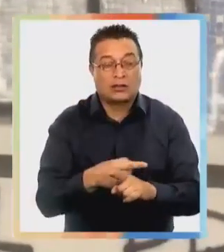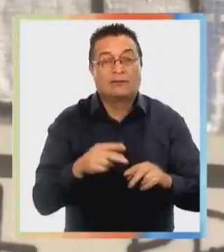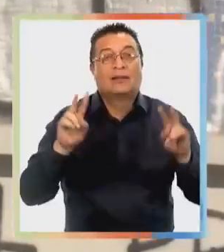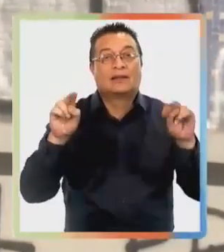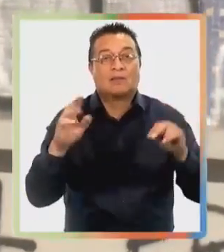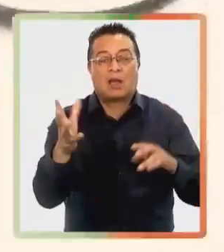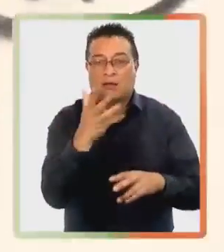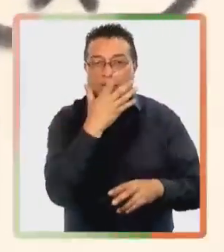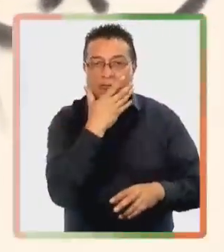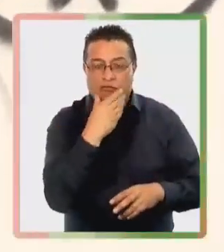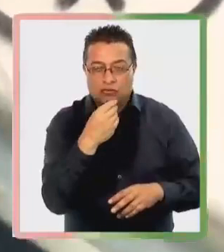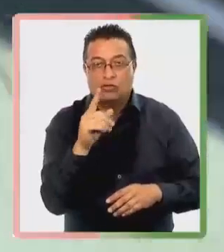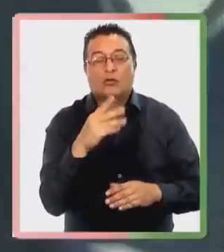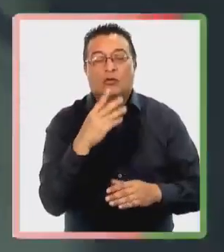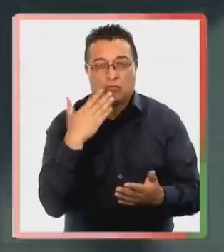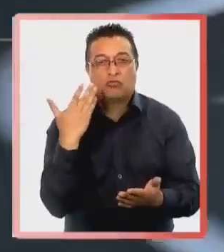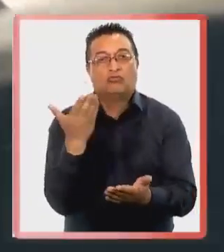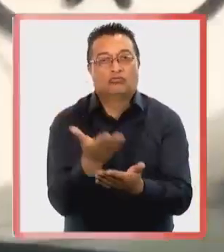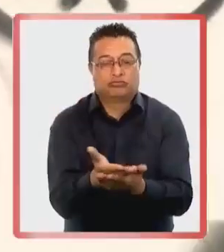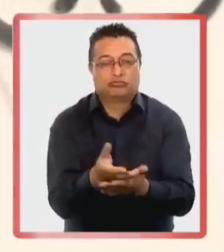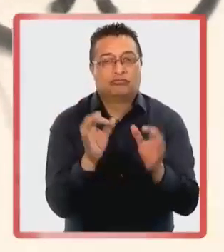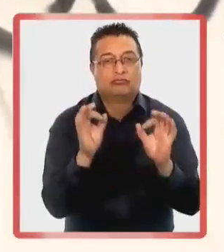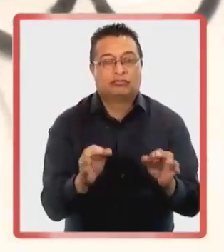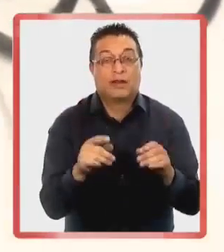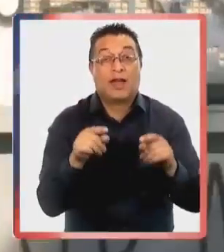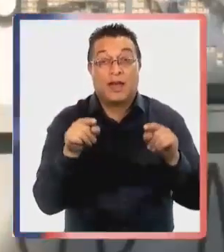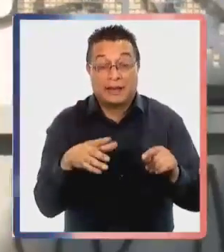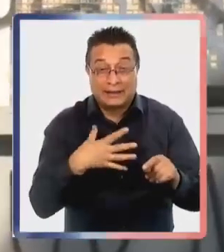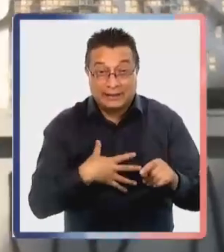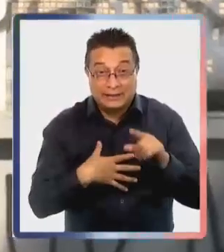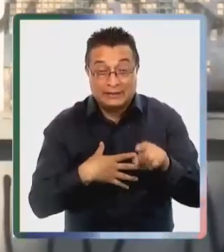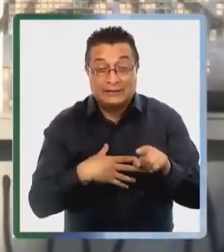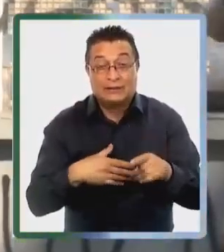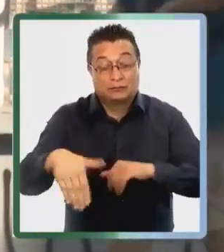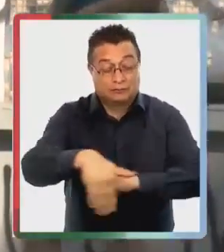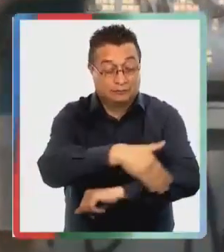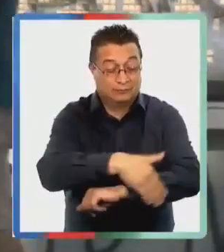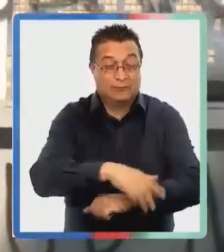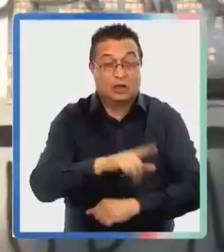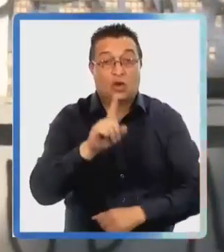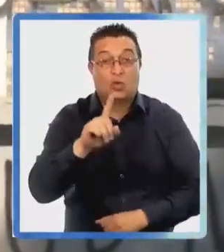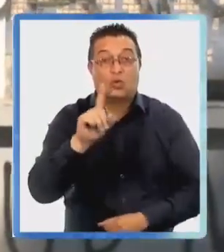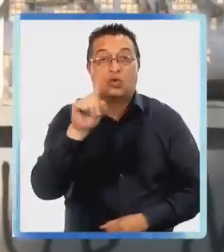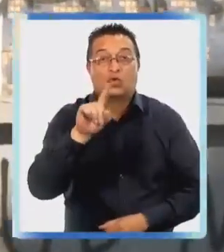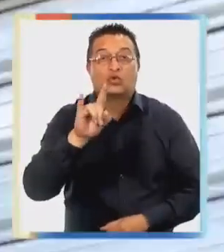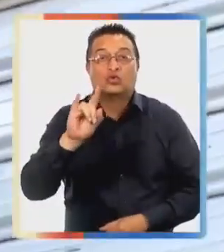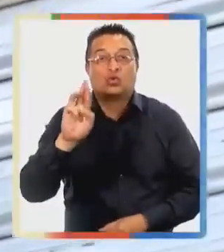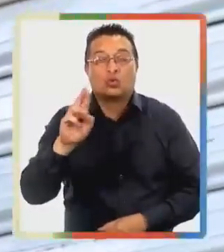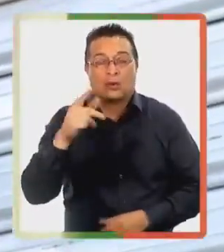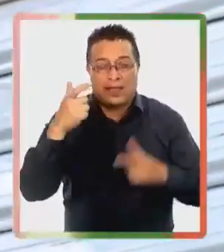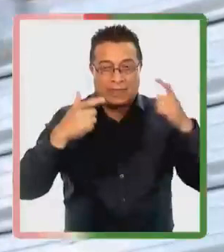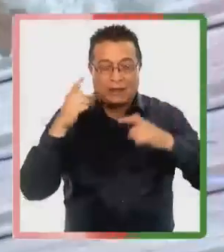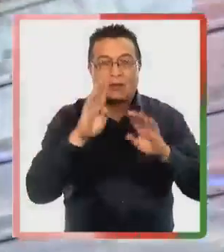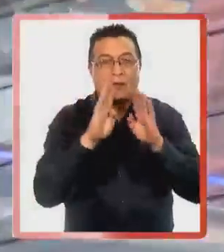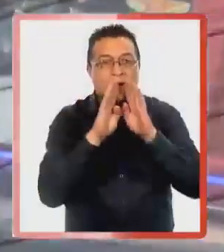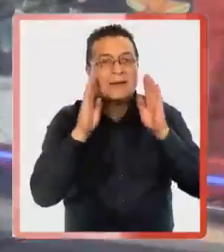hermoseamiento se ponga sobre la mesa. Esta vez será ser en la avenida 1 Sur para hacer de Talca una ciudad limpia de